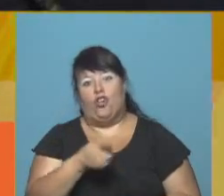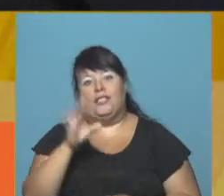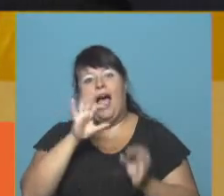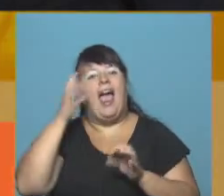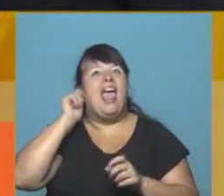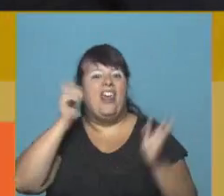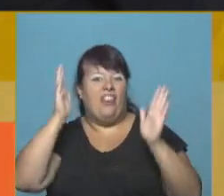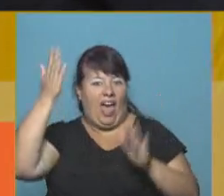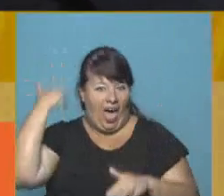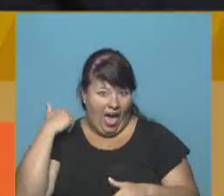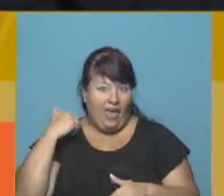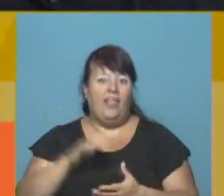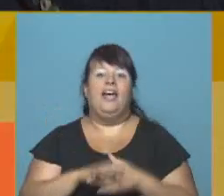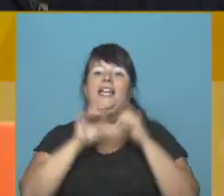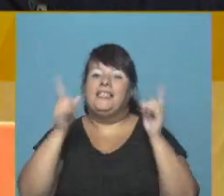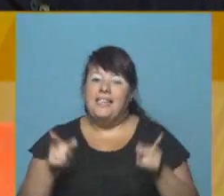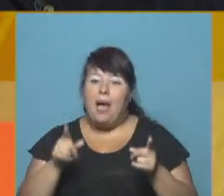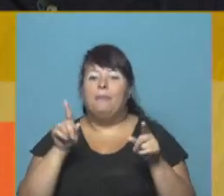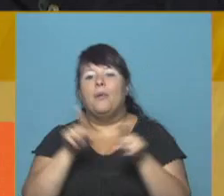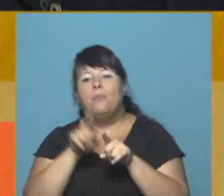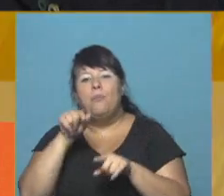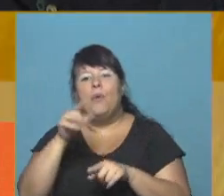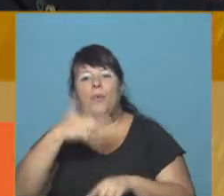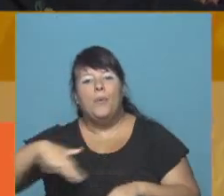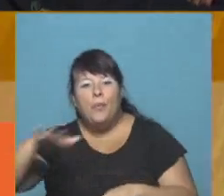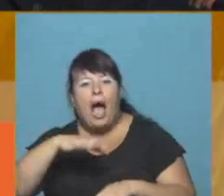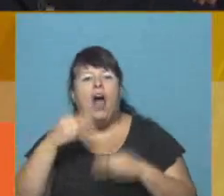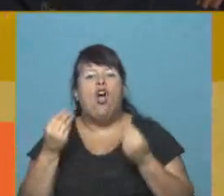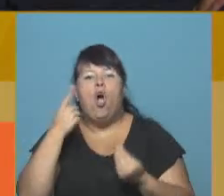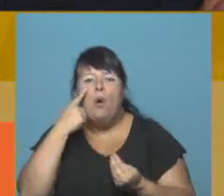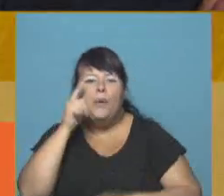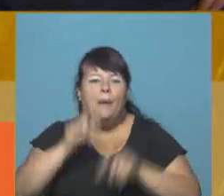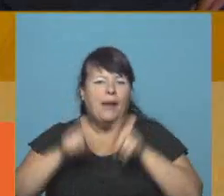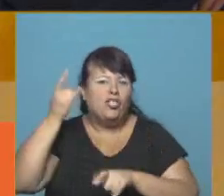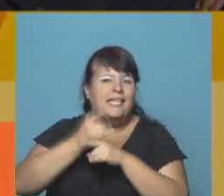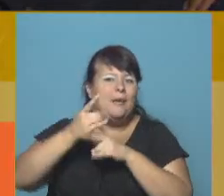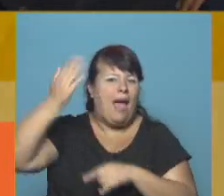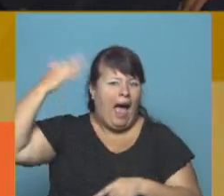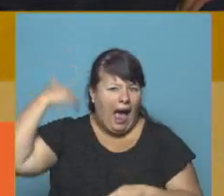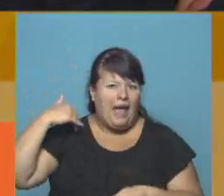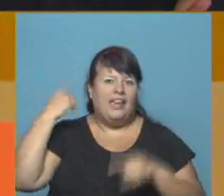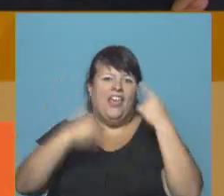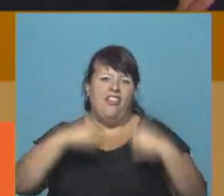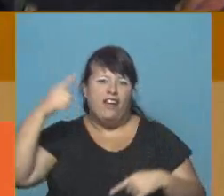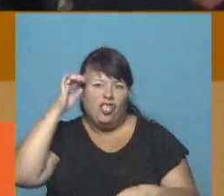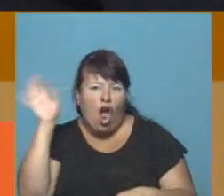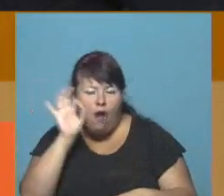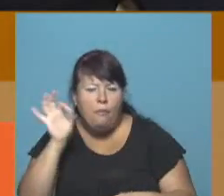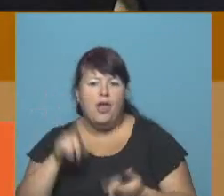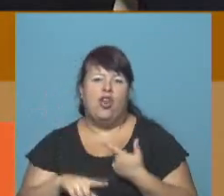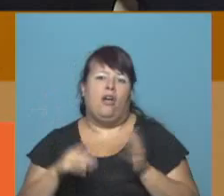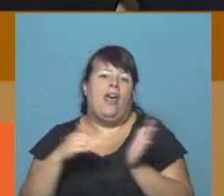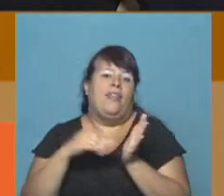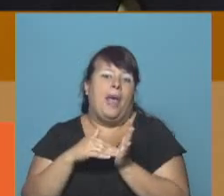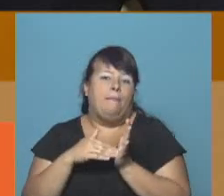otra generación. Y también un poco la vida en ese barrio y cómo vivía la gente habitualmente, con distintas miradas,